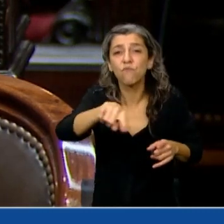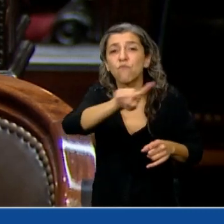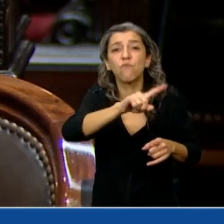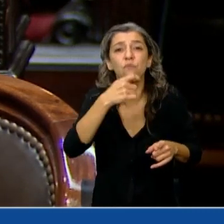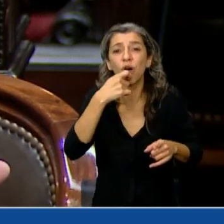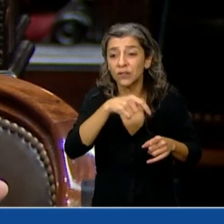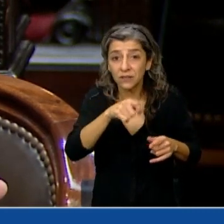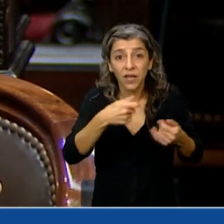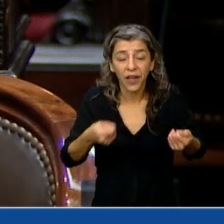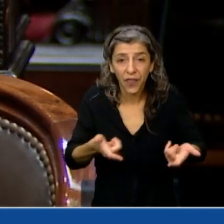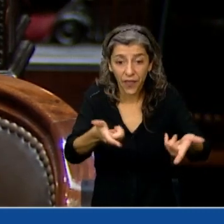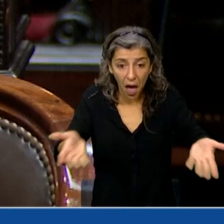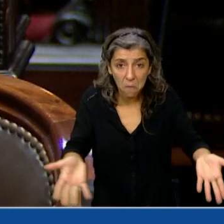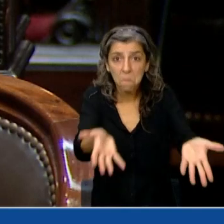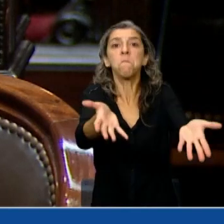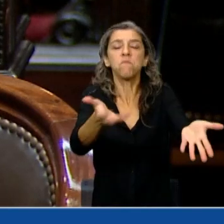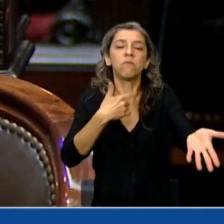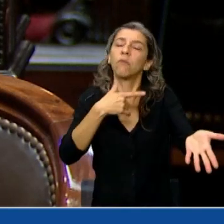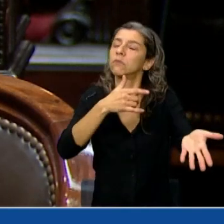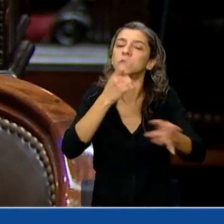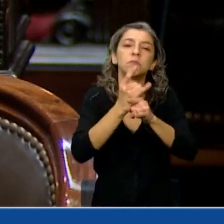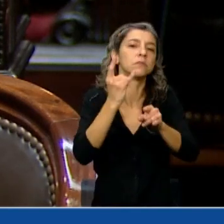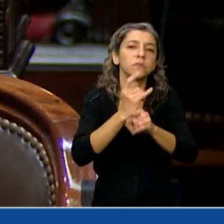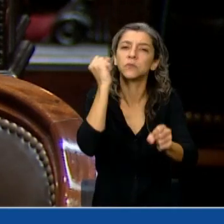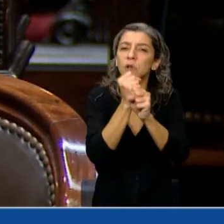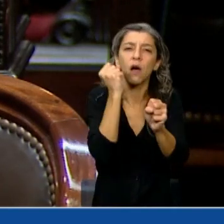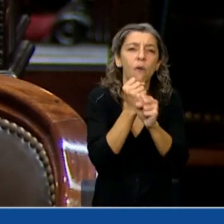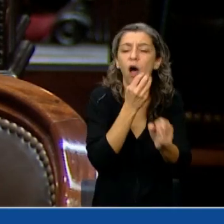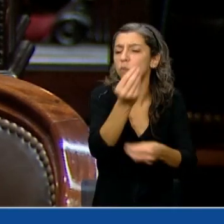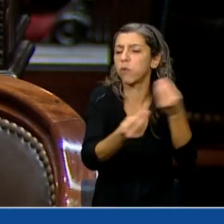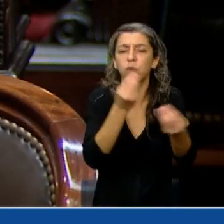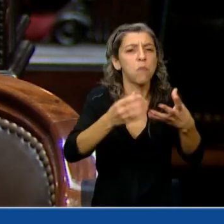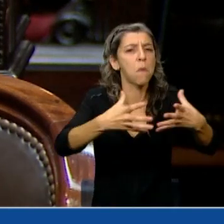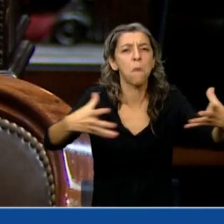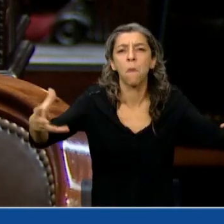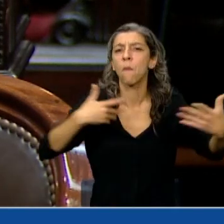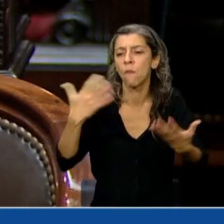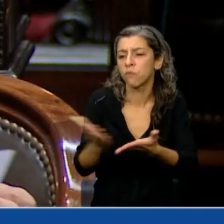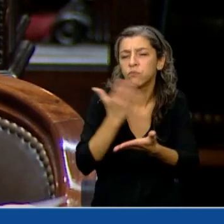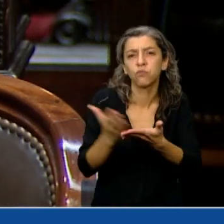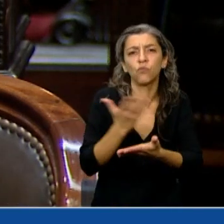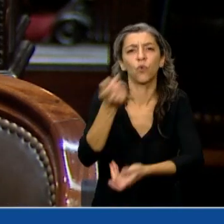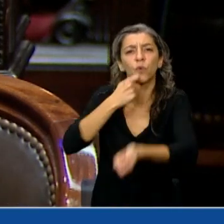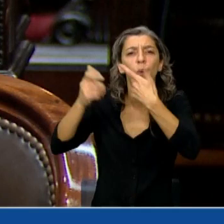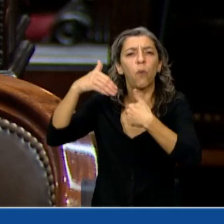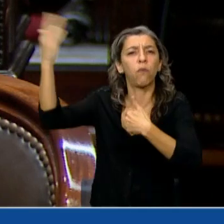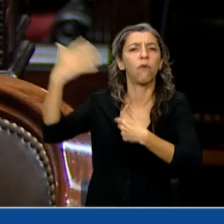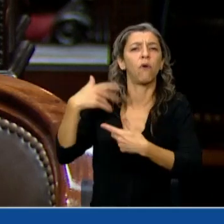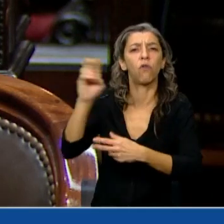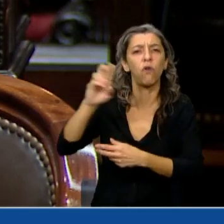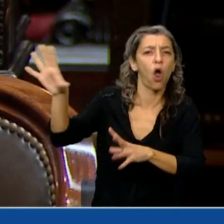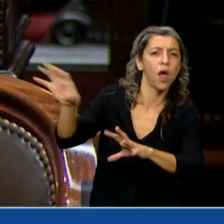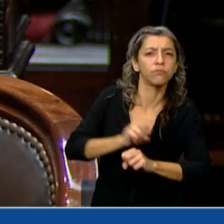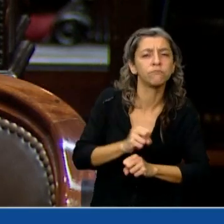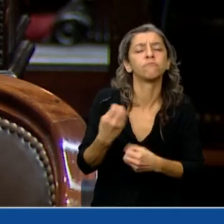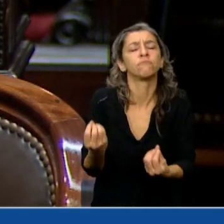genera empleo y genera divisas, que es lo que el país tanto necesita. Por eso necesitamos darle previsibilidad a